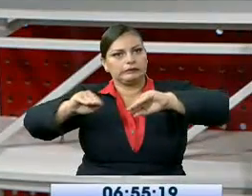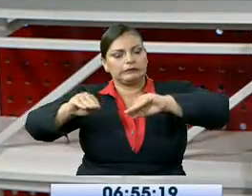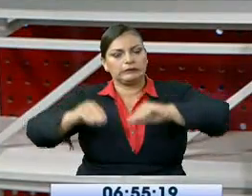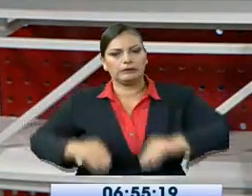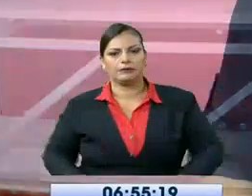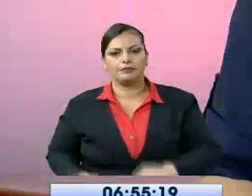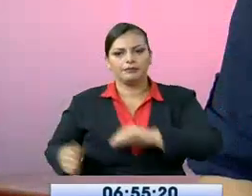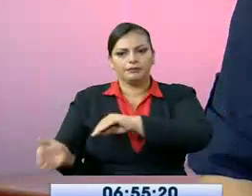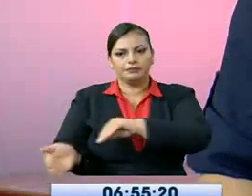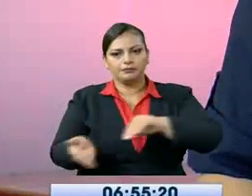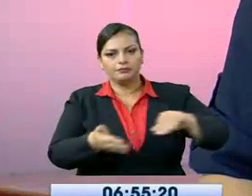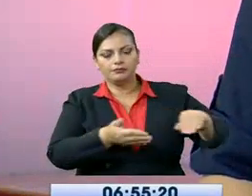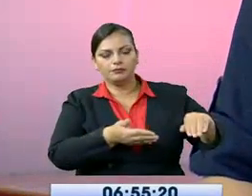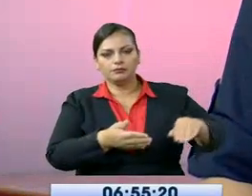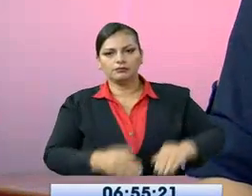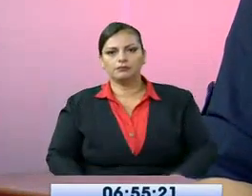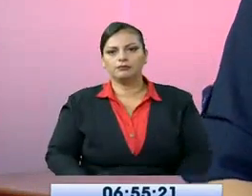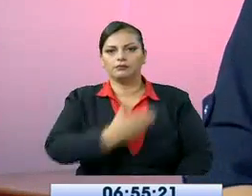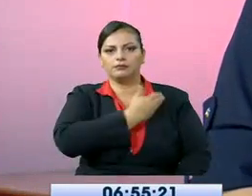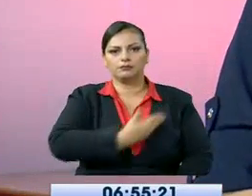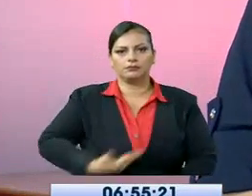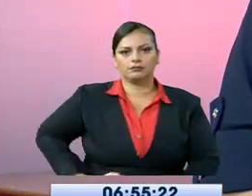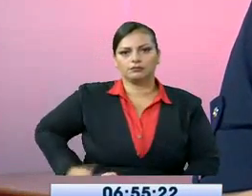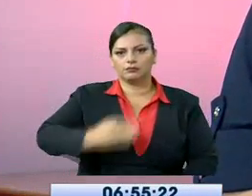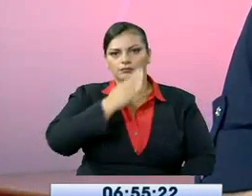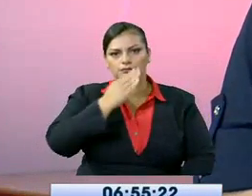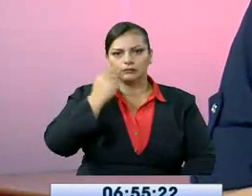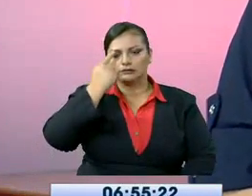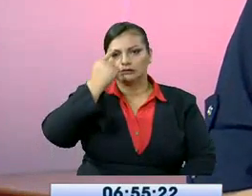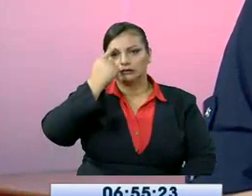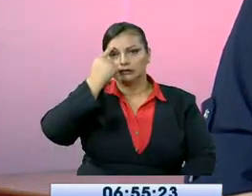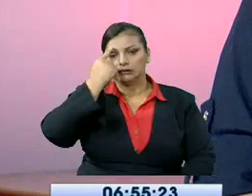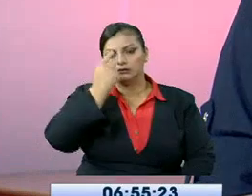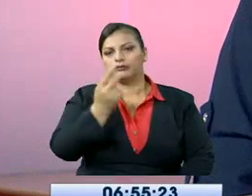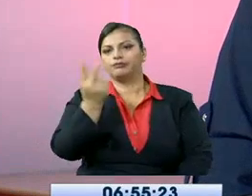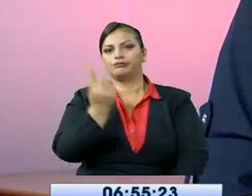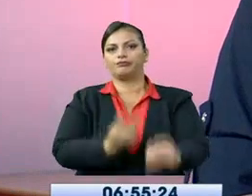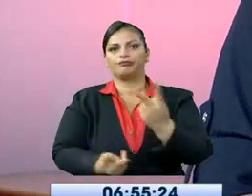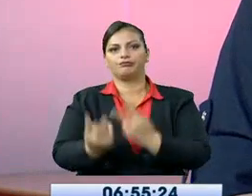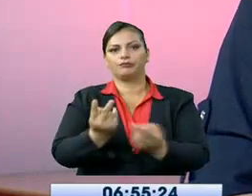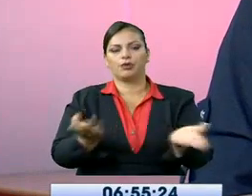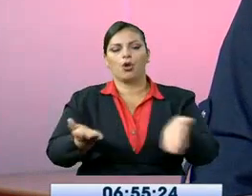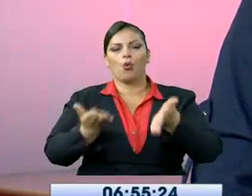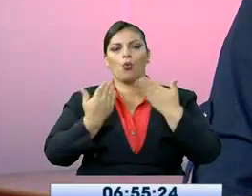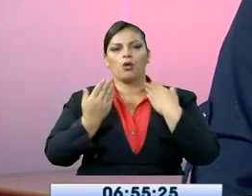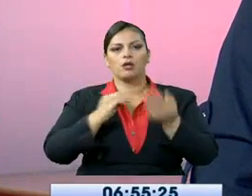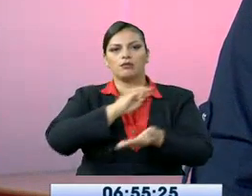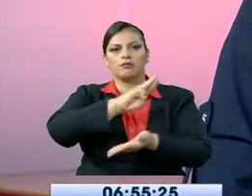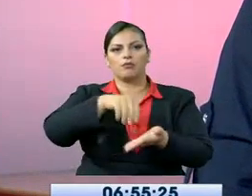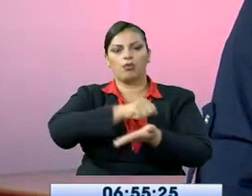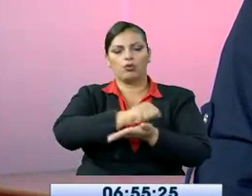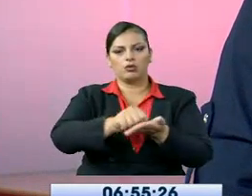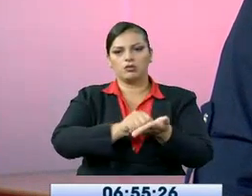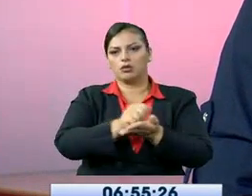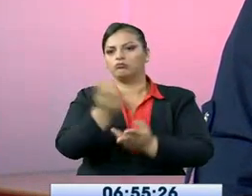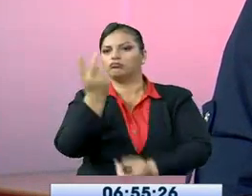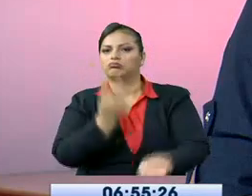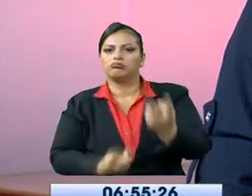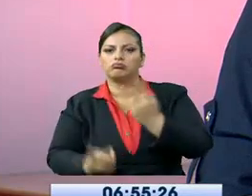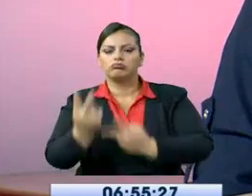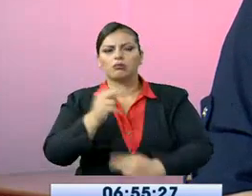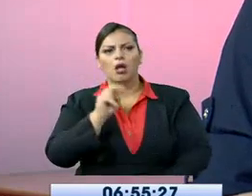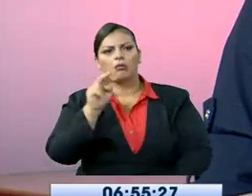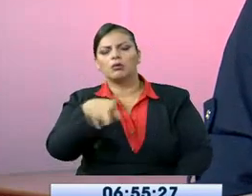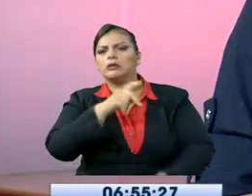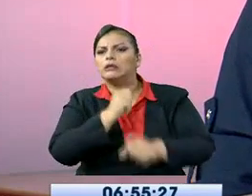El presidente de la República, Rafael Correa Delgado, visitó el sector de Monte Sinaí en Guayaquil, donde dio a conocer el avance del proceso de